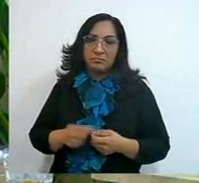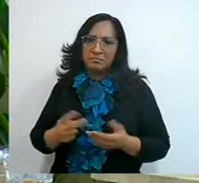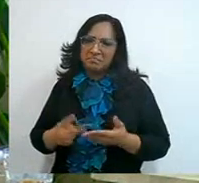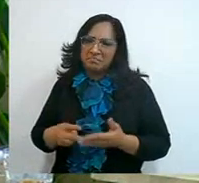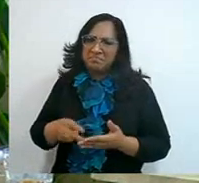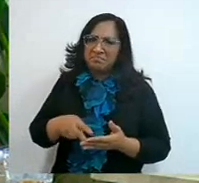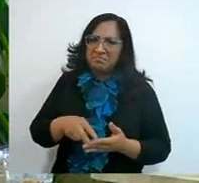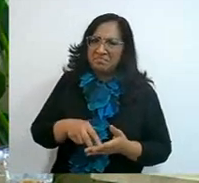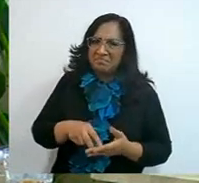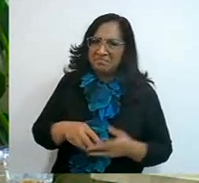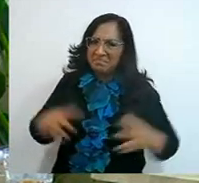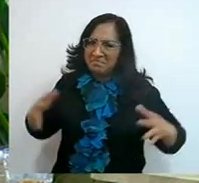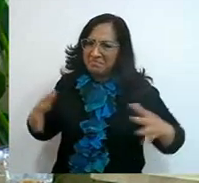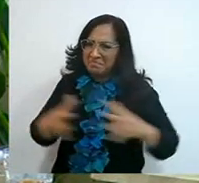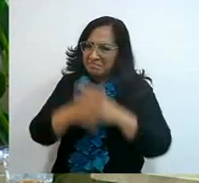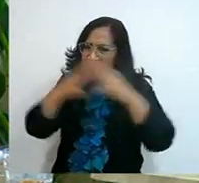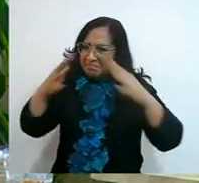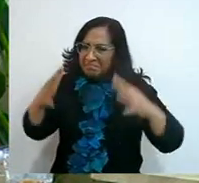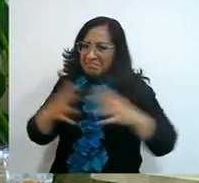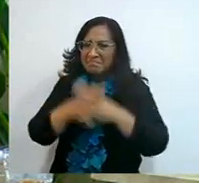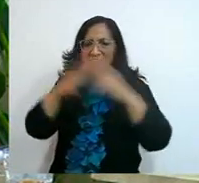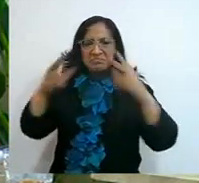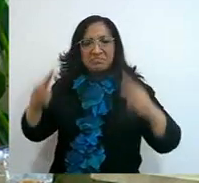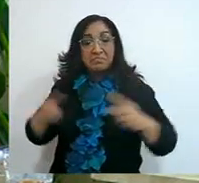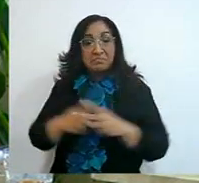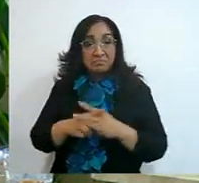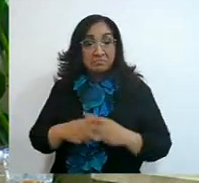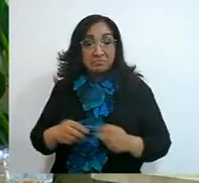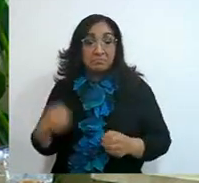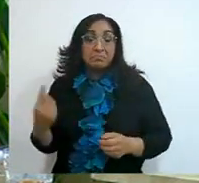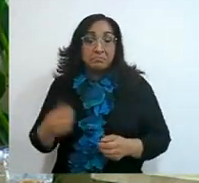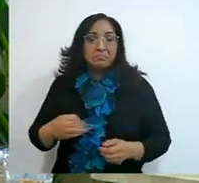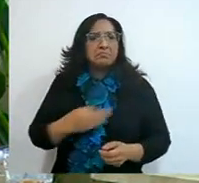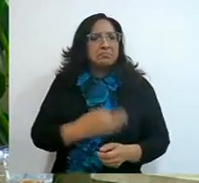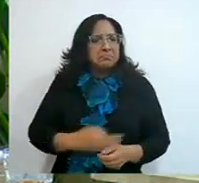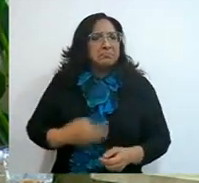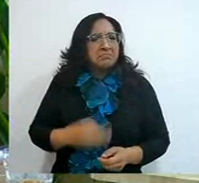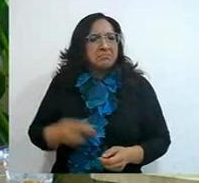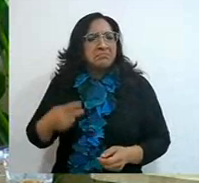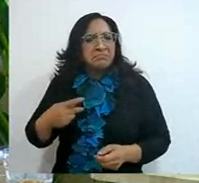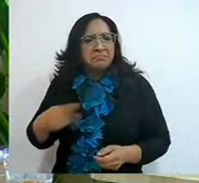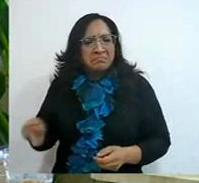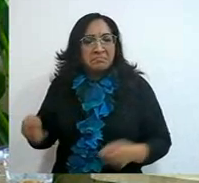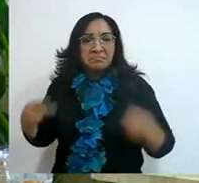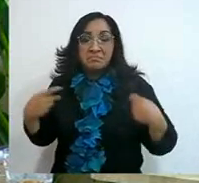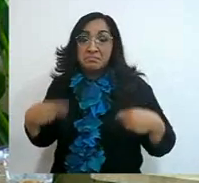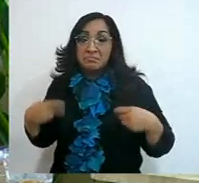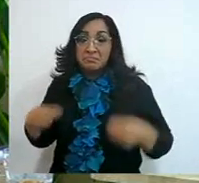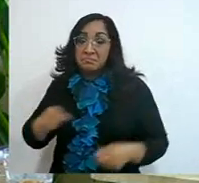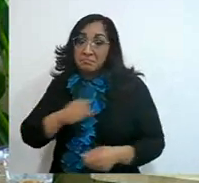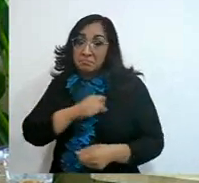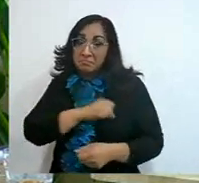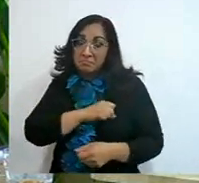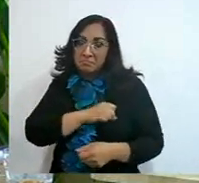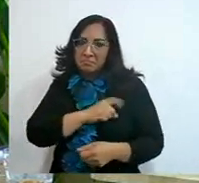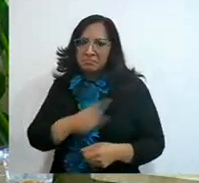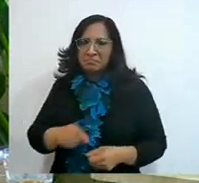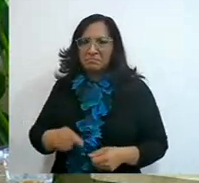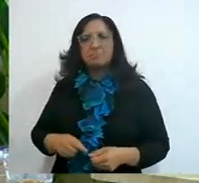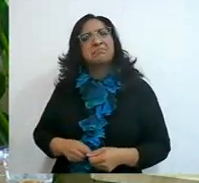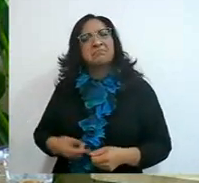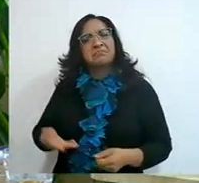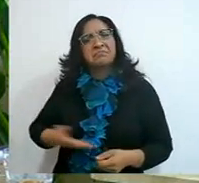Levanta contienda y es feliz. Pero esa persona es una persona solitaria,